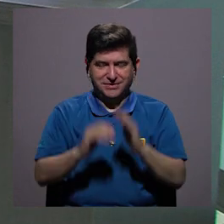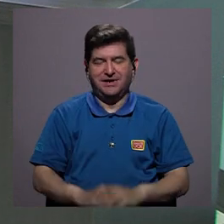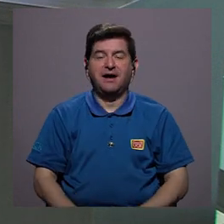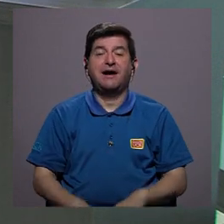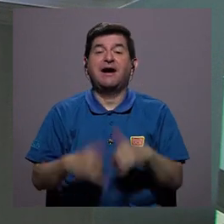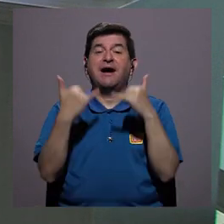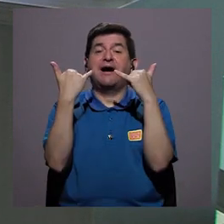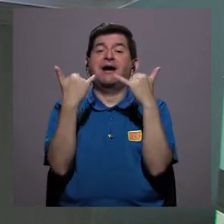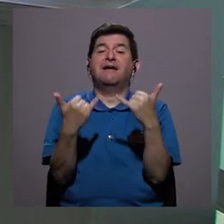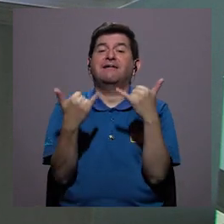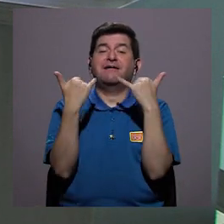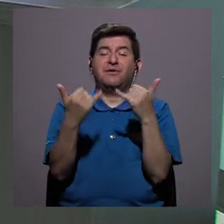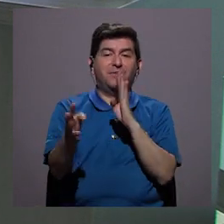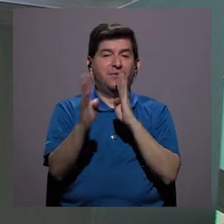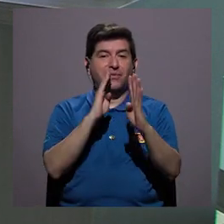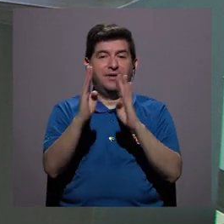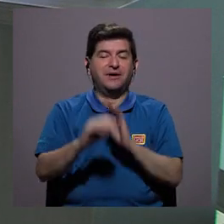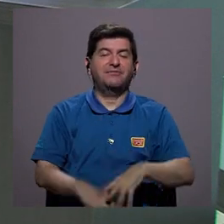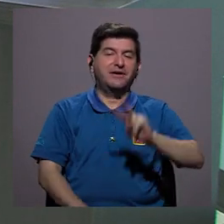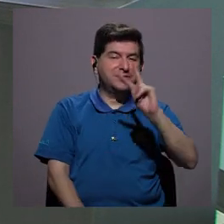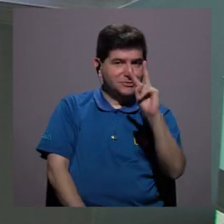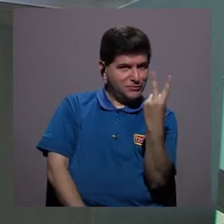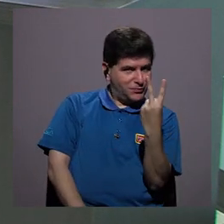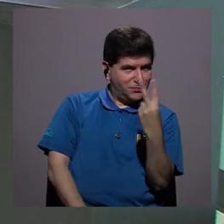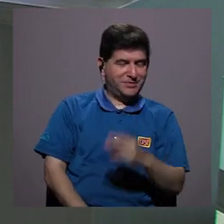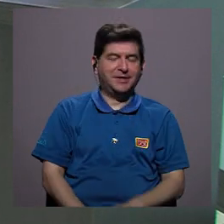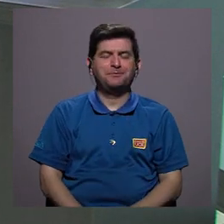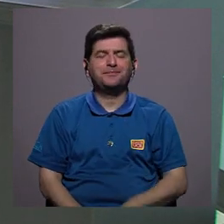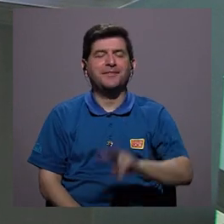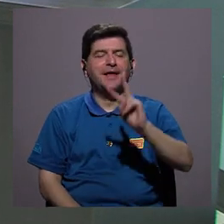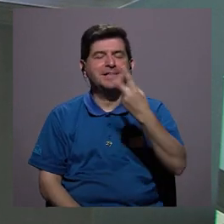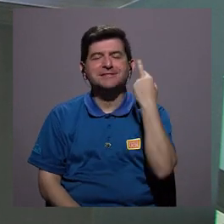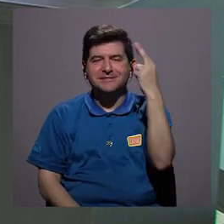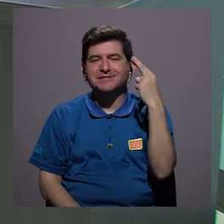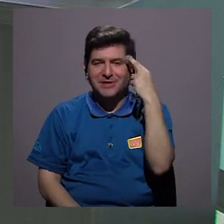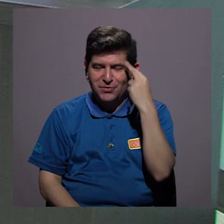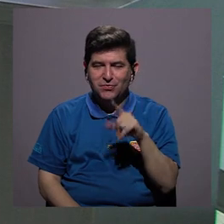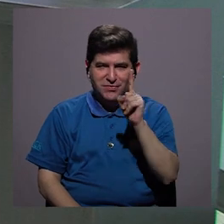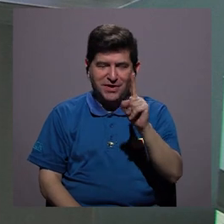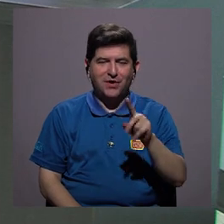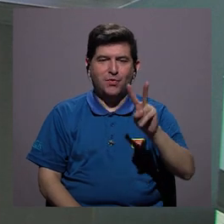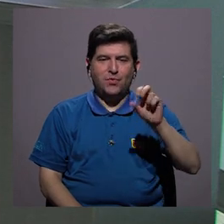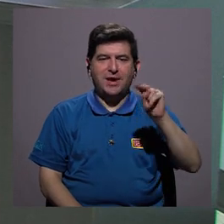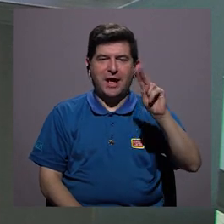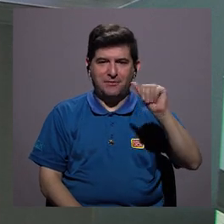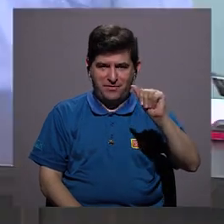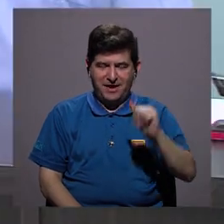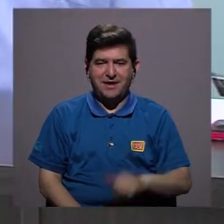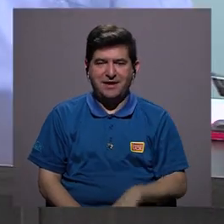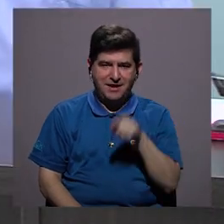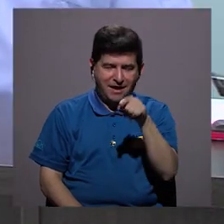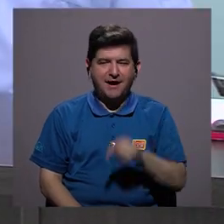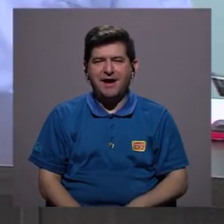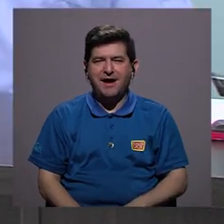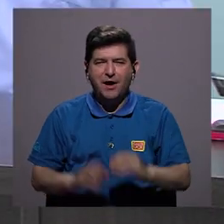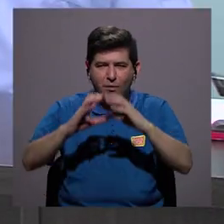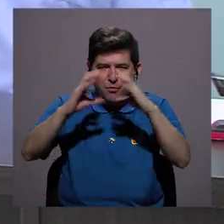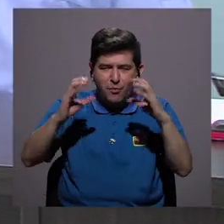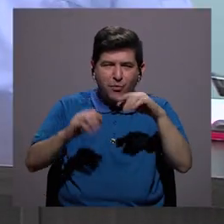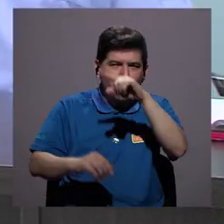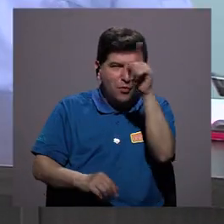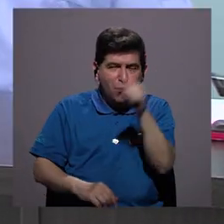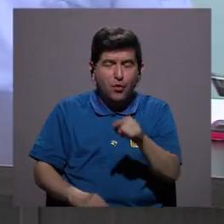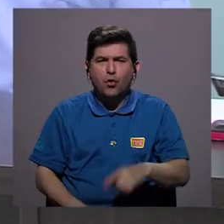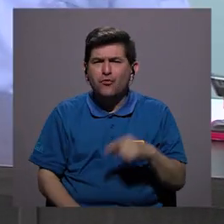la primera causa, ahora vamos a conversar de la segunda causa. La segunda causa es cuando una vena dilatada y tortuosa, o sea, una varice,